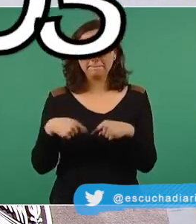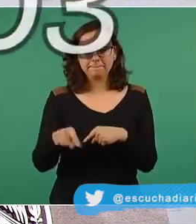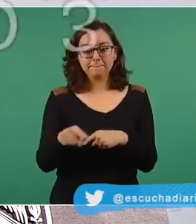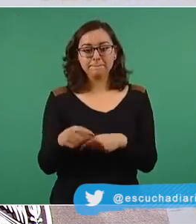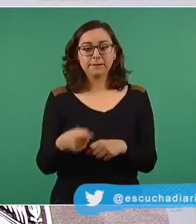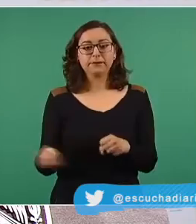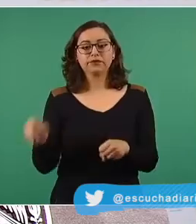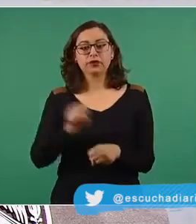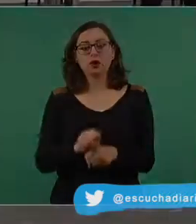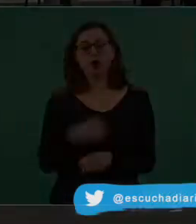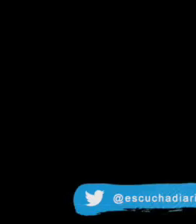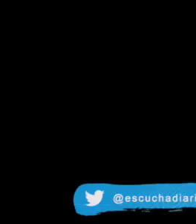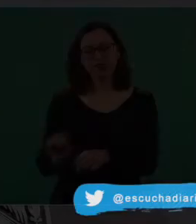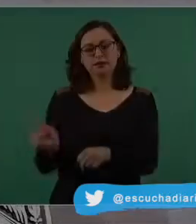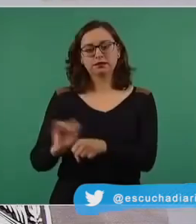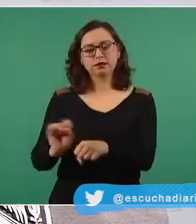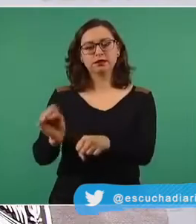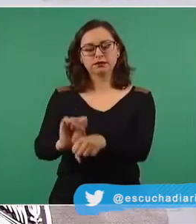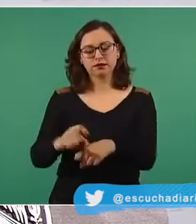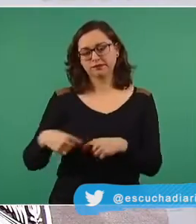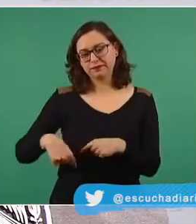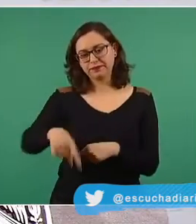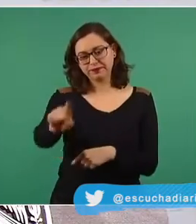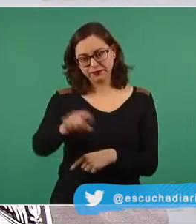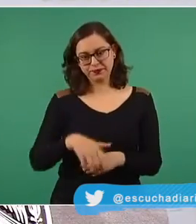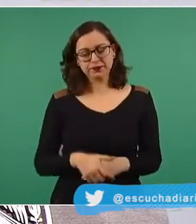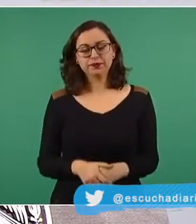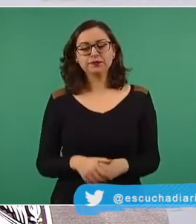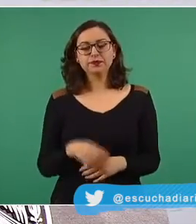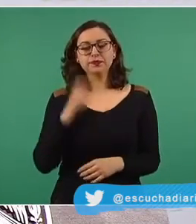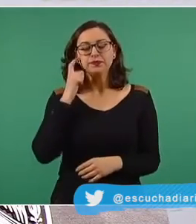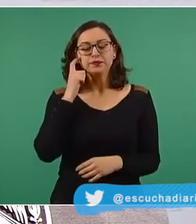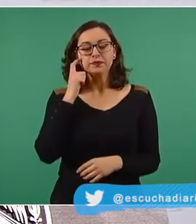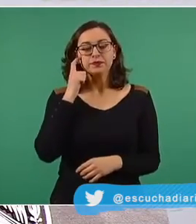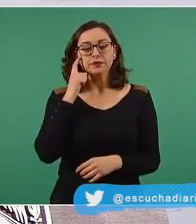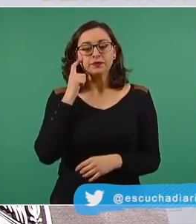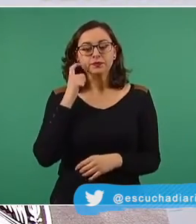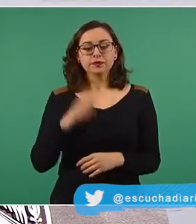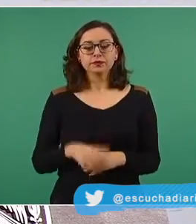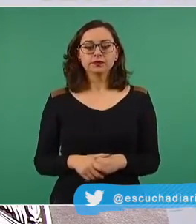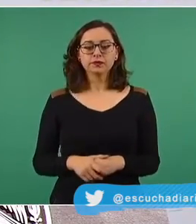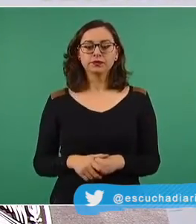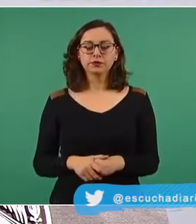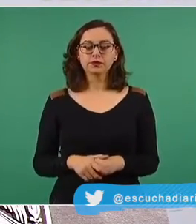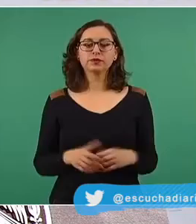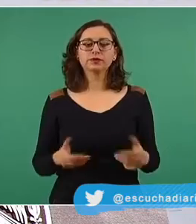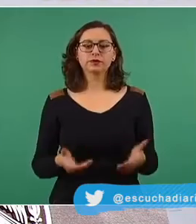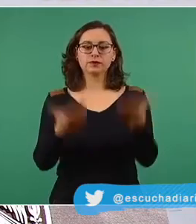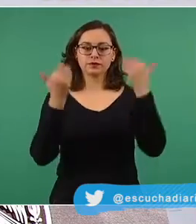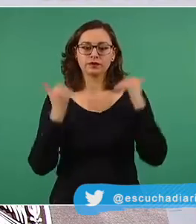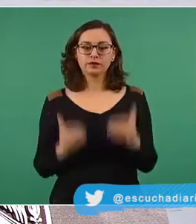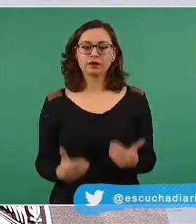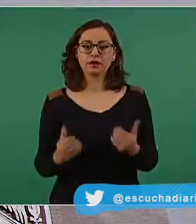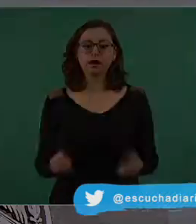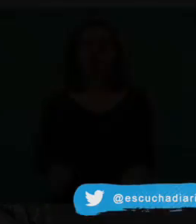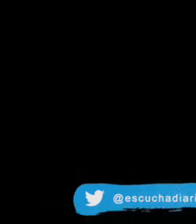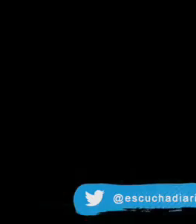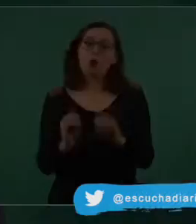99.366.403 dosis. Del total de personas inmunizadas, 70% completó el esquema de protección, que equivale